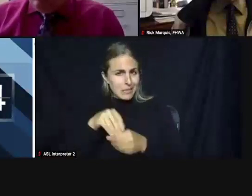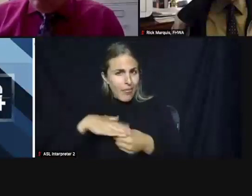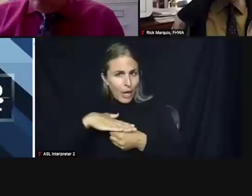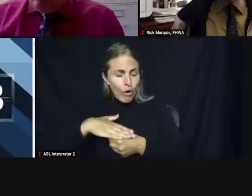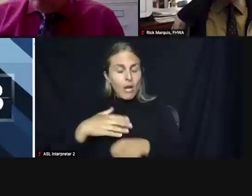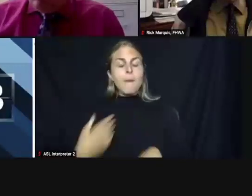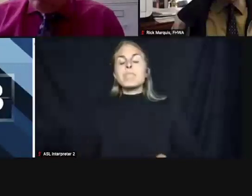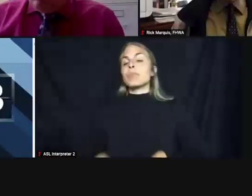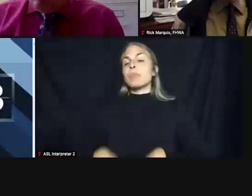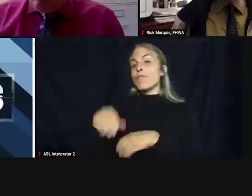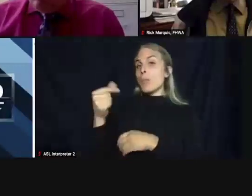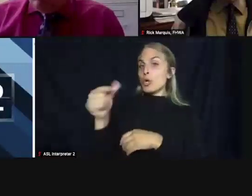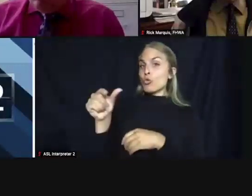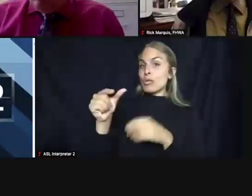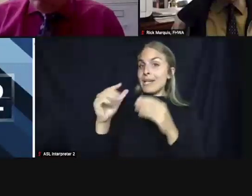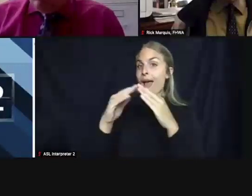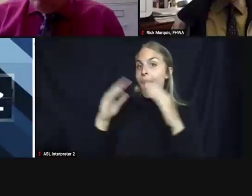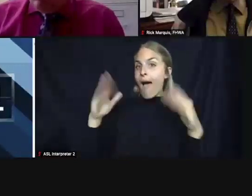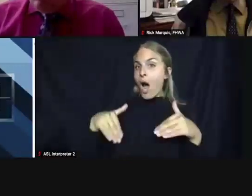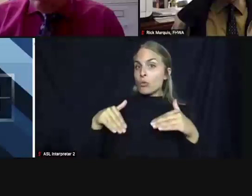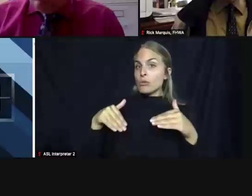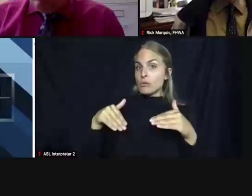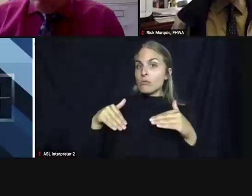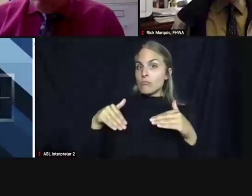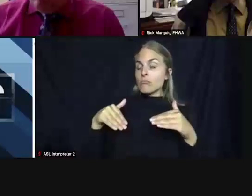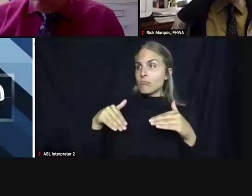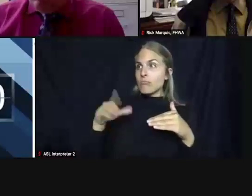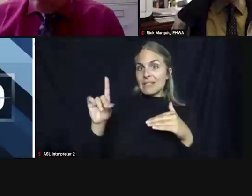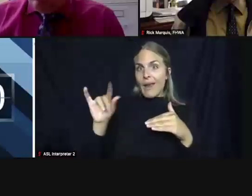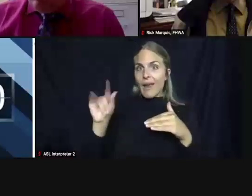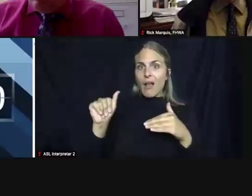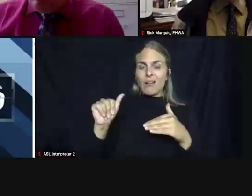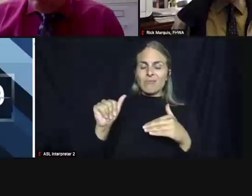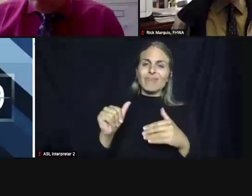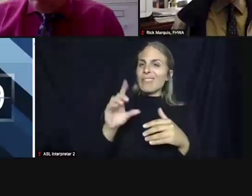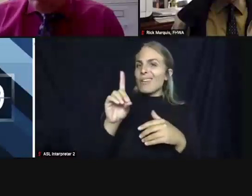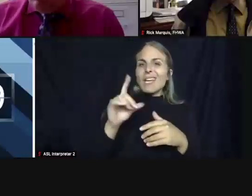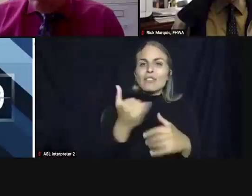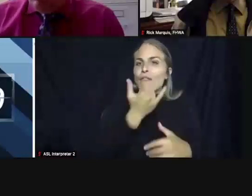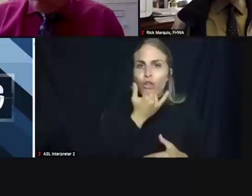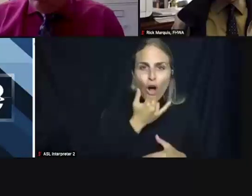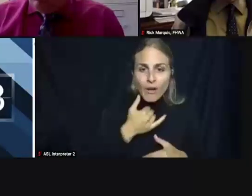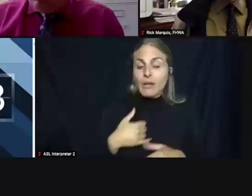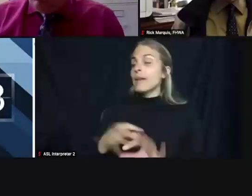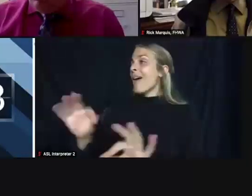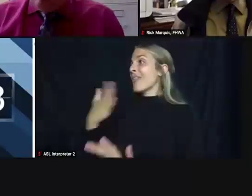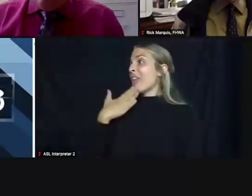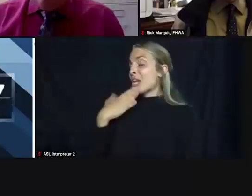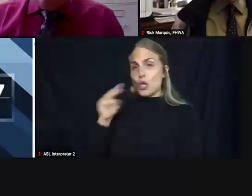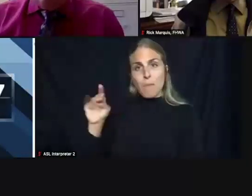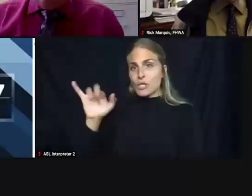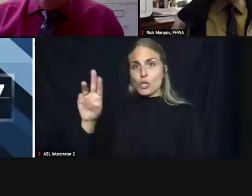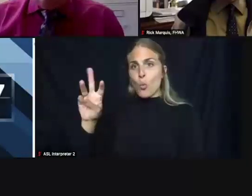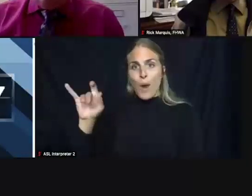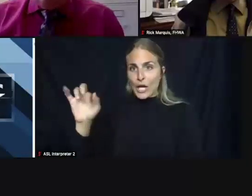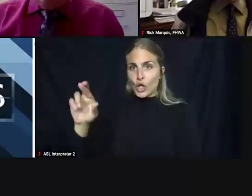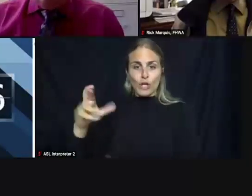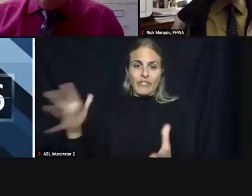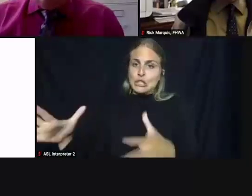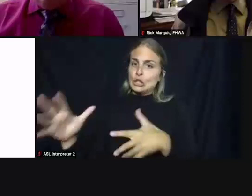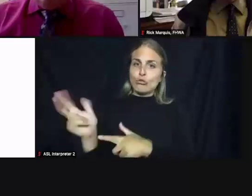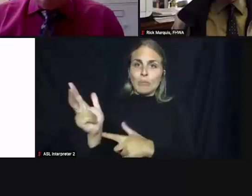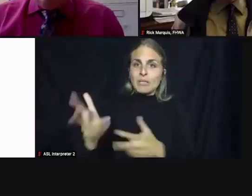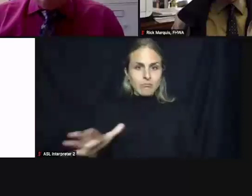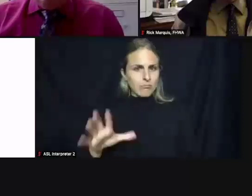estoy pidiendo tomar eso en cuenta y al nivel de calidad del aire, el análisis de tráfico.